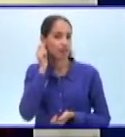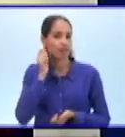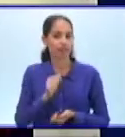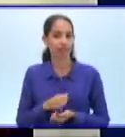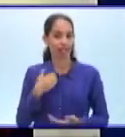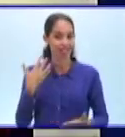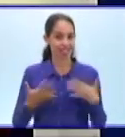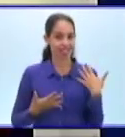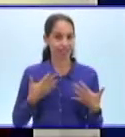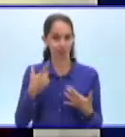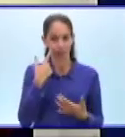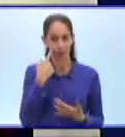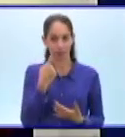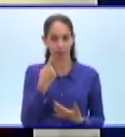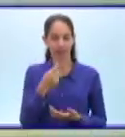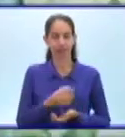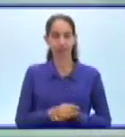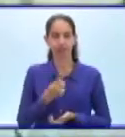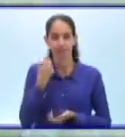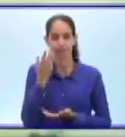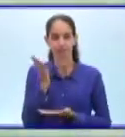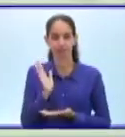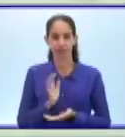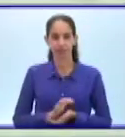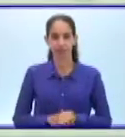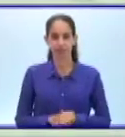Disfrútenlo. Hagan sus anotaciones.